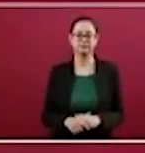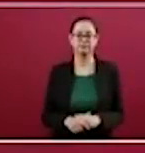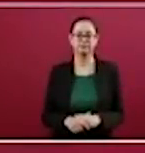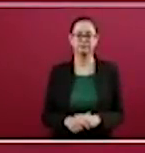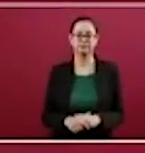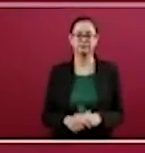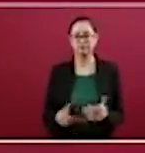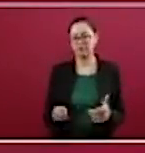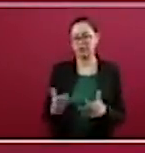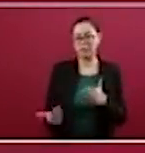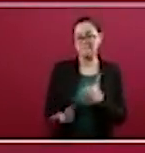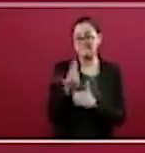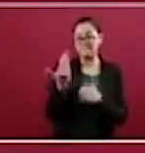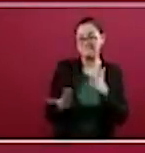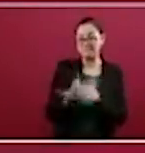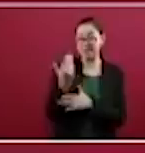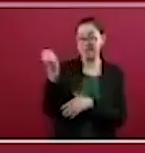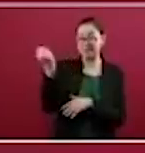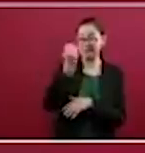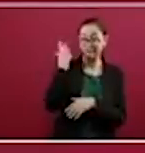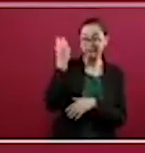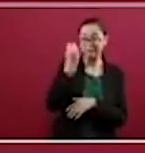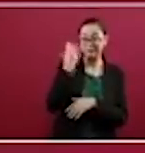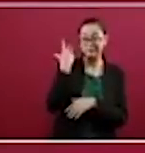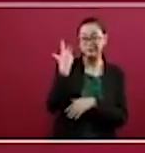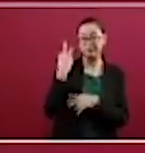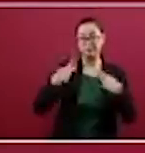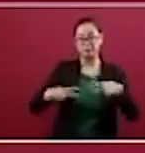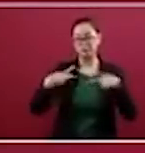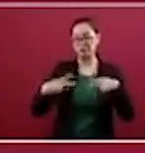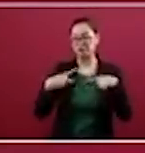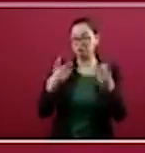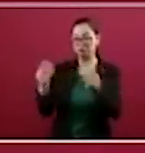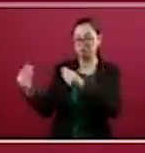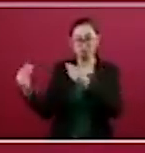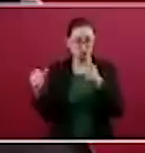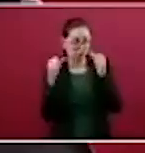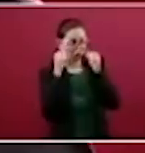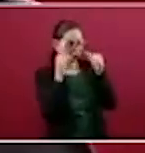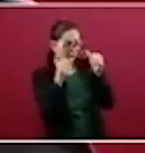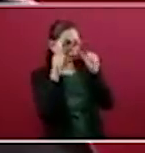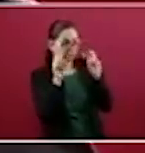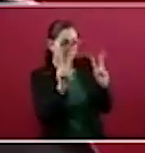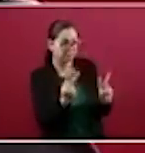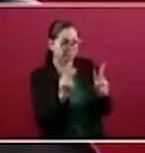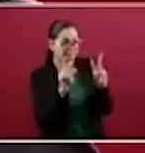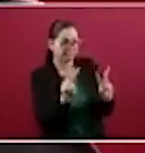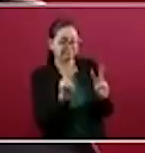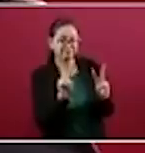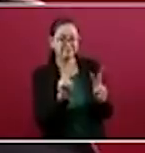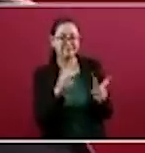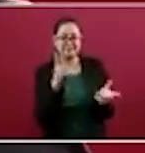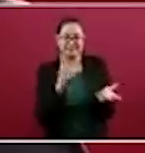porque muchos ciudadanos, como lo hemos dicho, están pendientes de lo